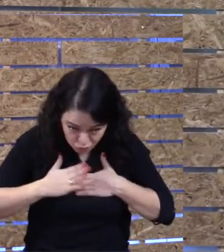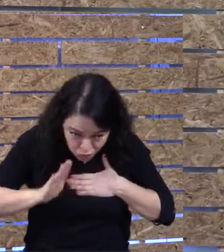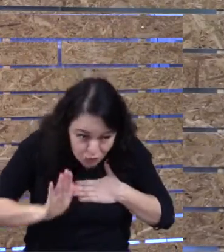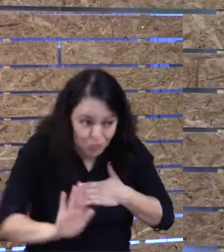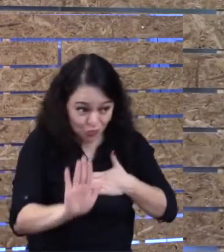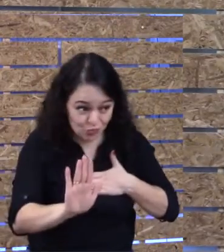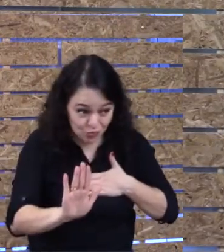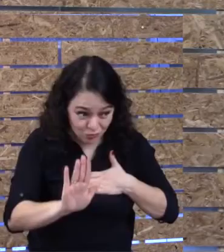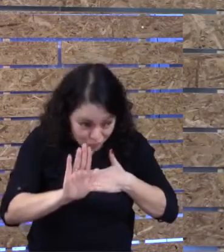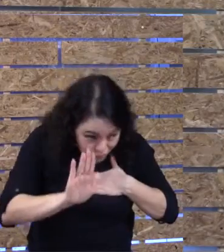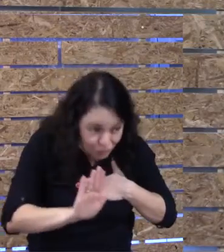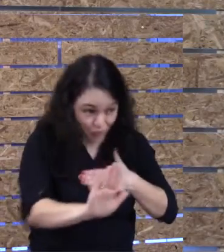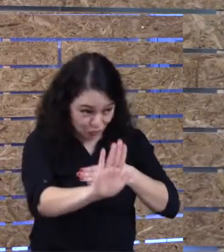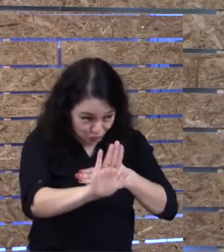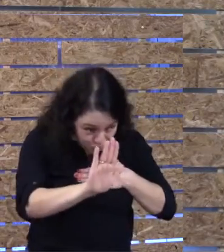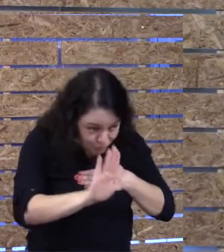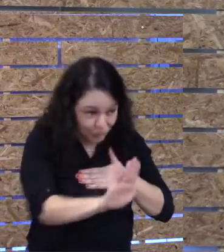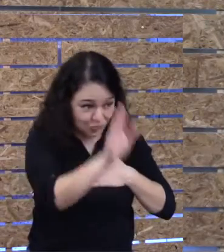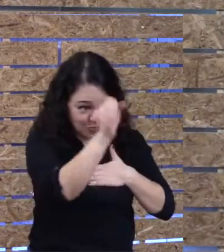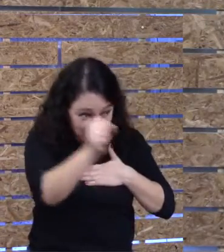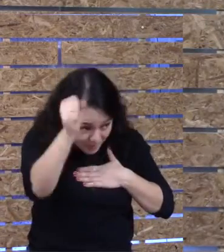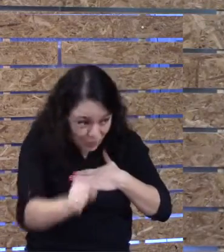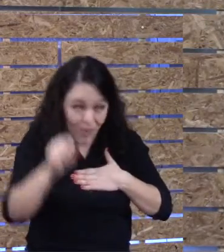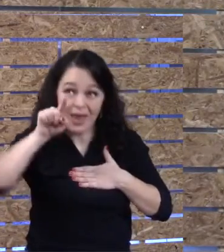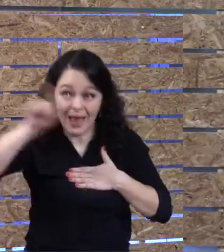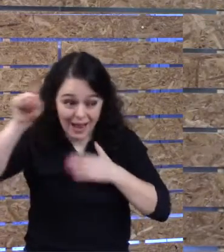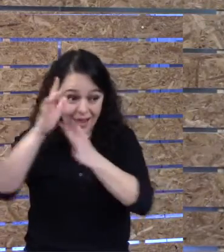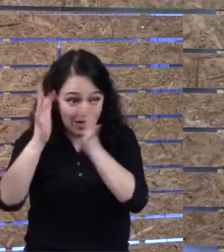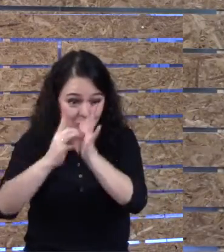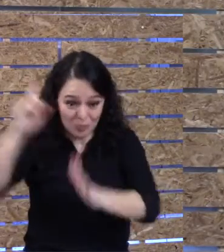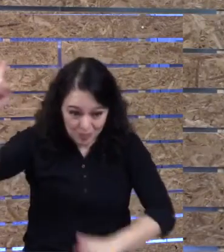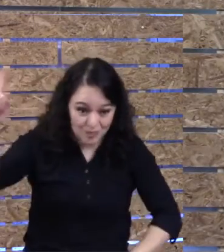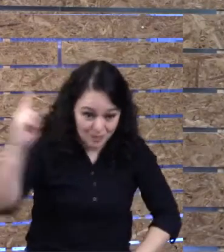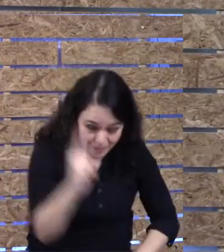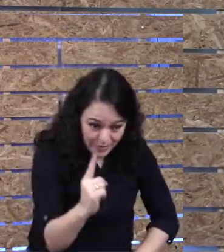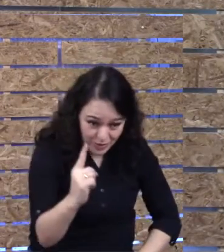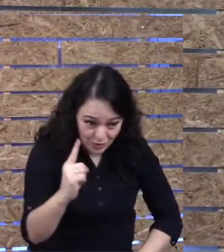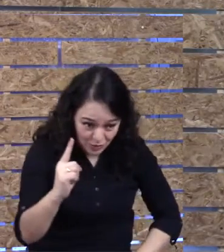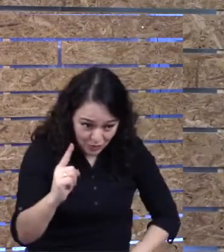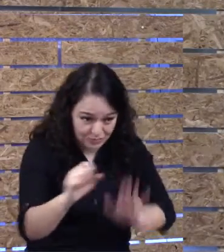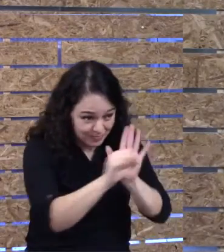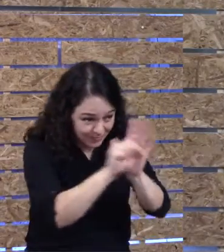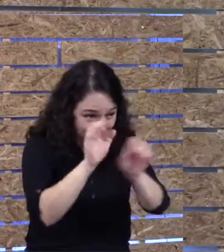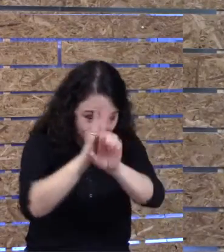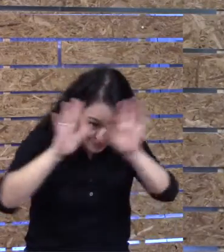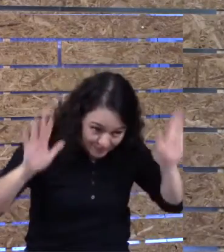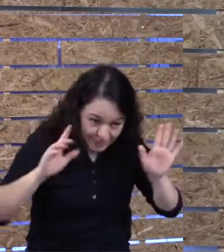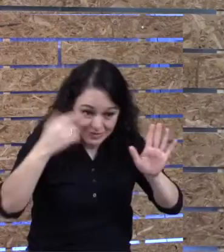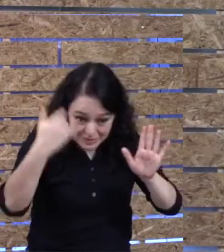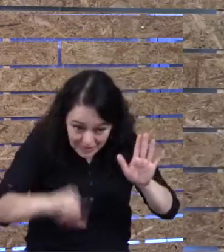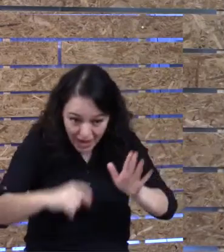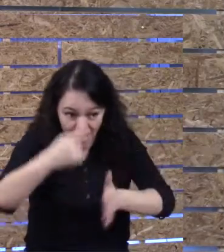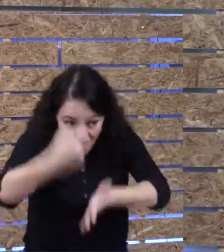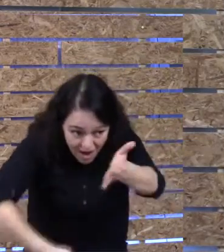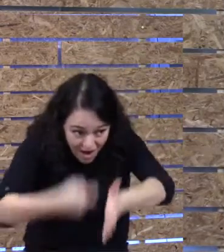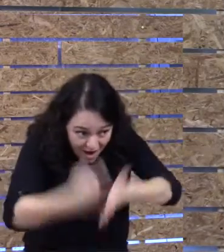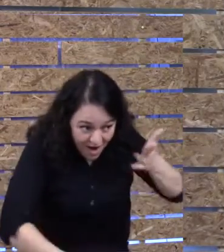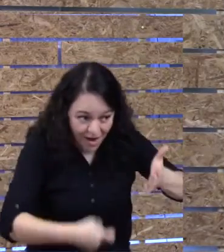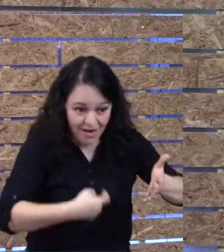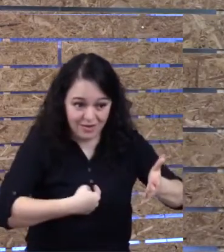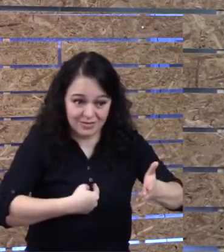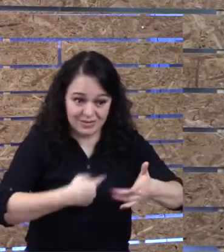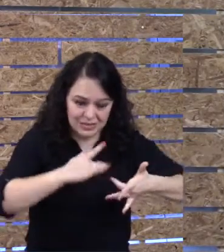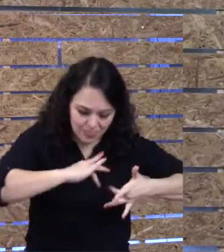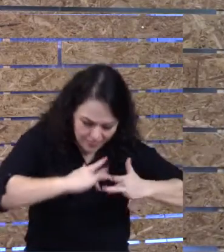Ha venido por ti. Te ha tratado a ti, te ha confrontado a ti, te ha quebrado las piernas a ti si es necesario, te ha sacado